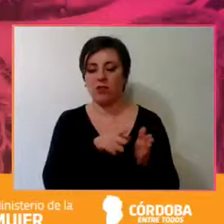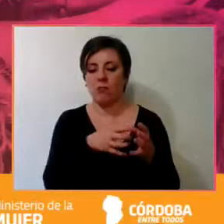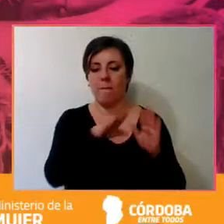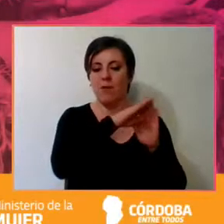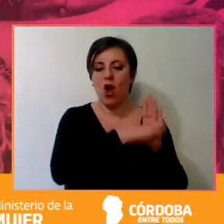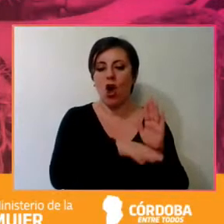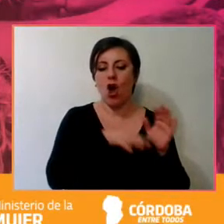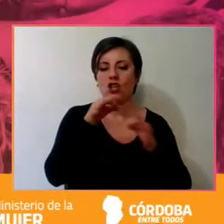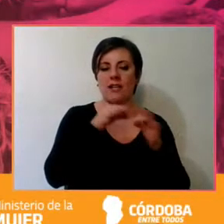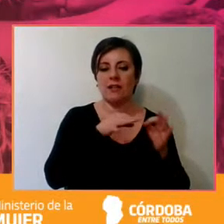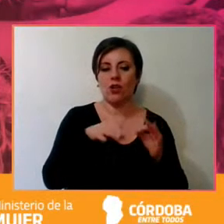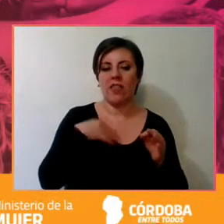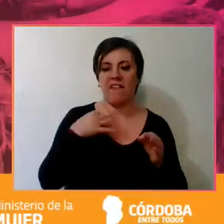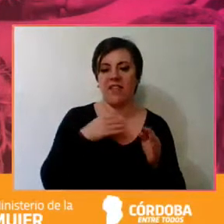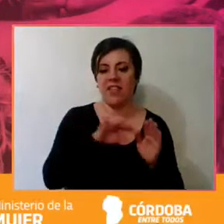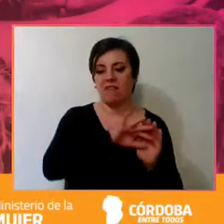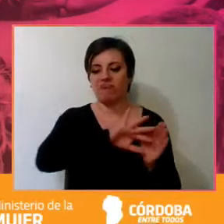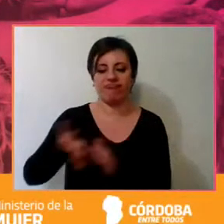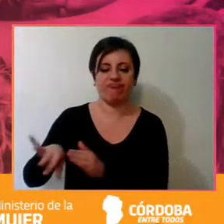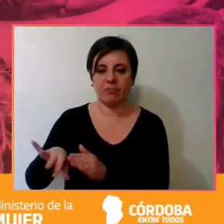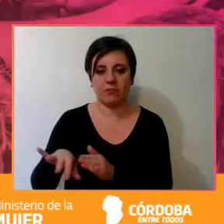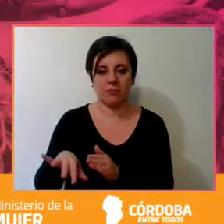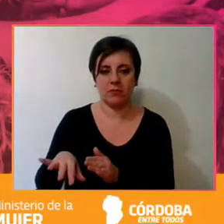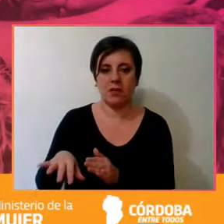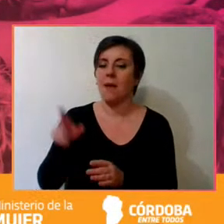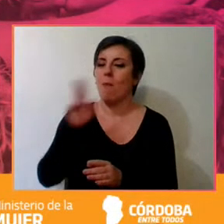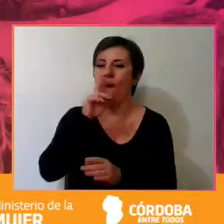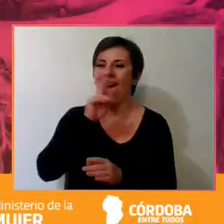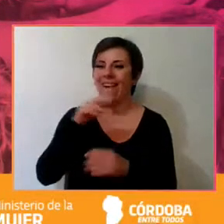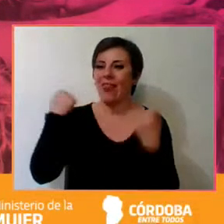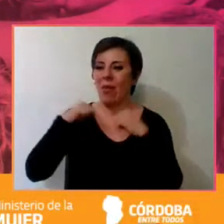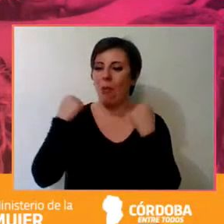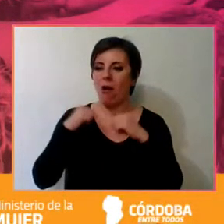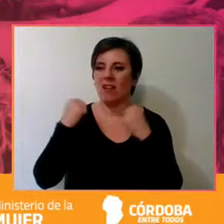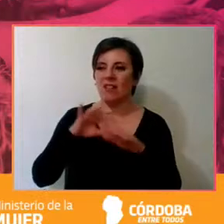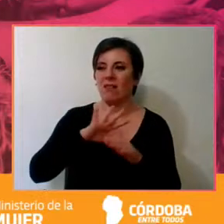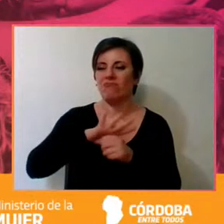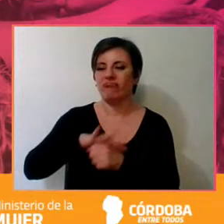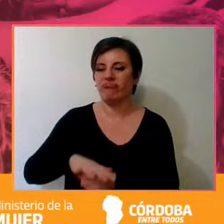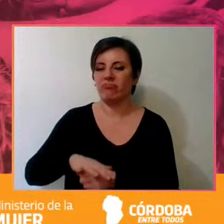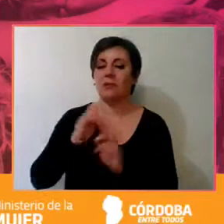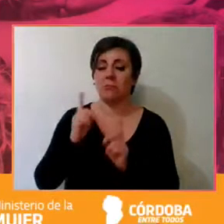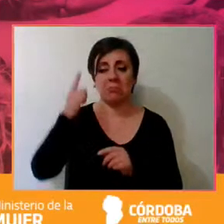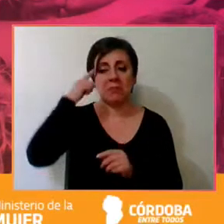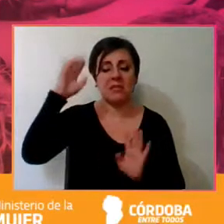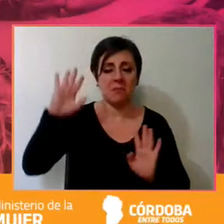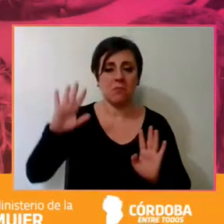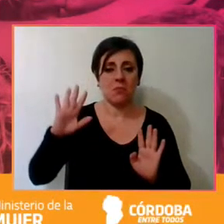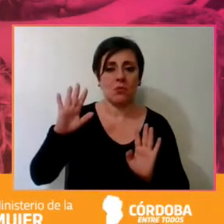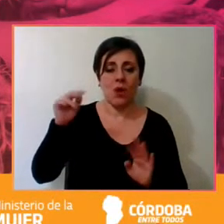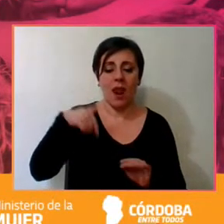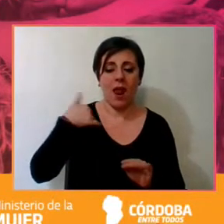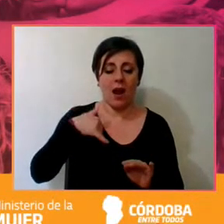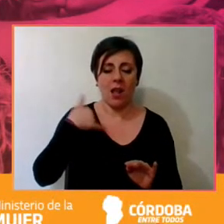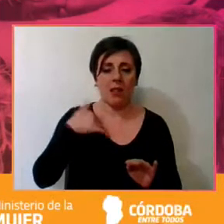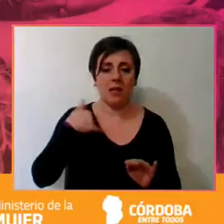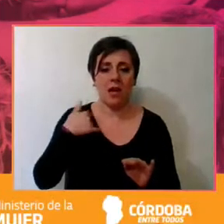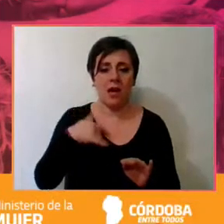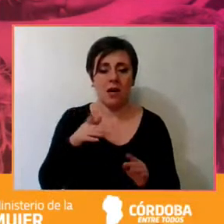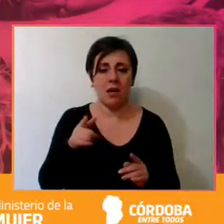vida de las jóvenes, el desarrollarse como jóvenes deportistas, y obviamente creemos que es algo que, en el caso de Argentina, resulta